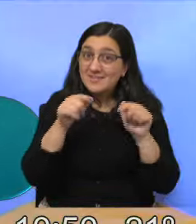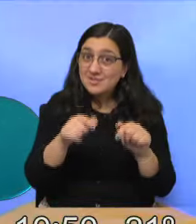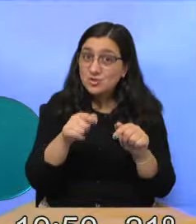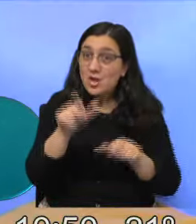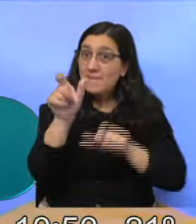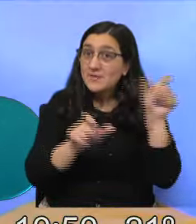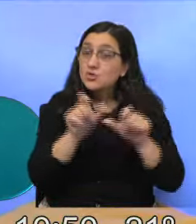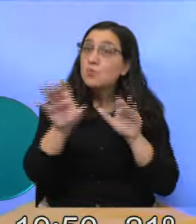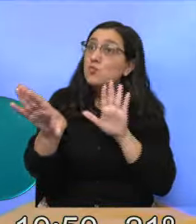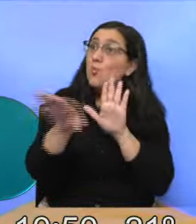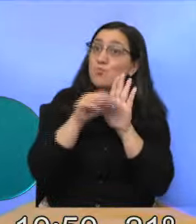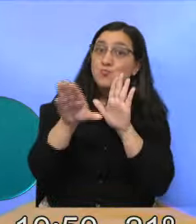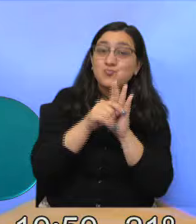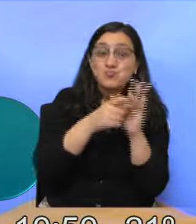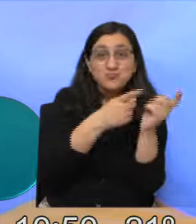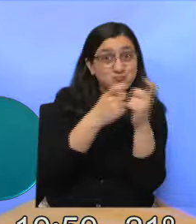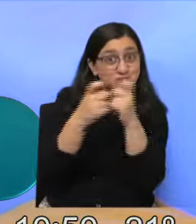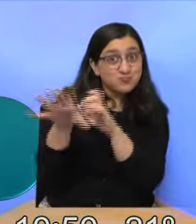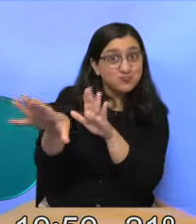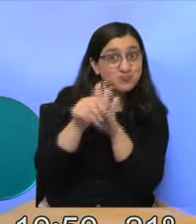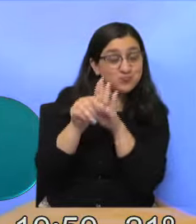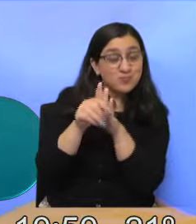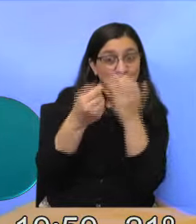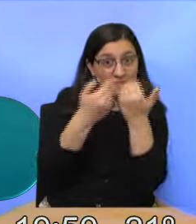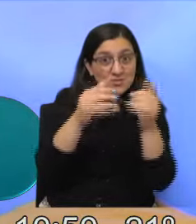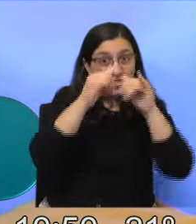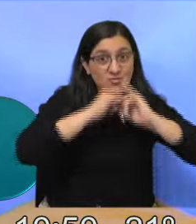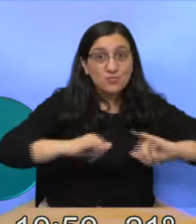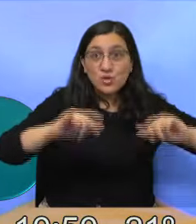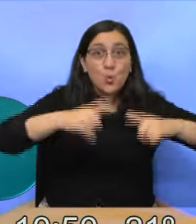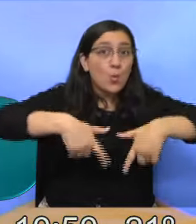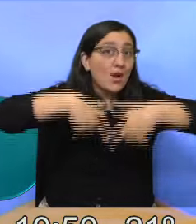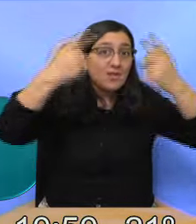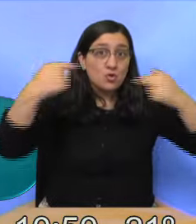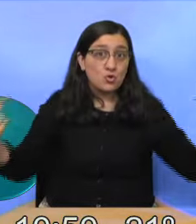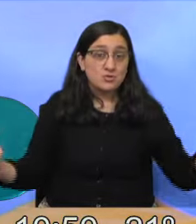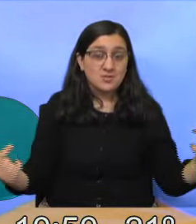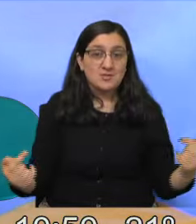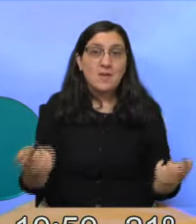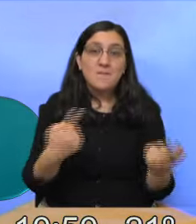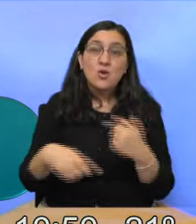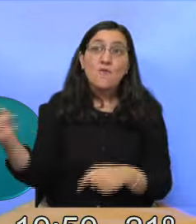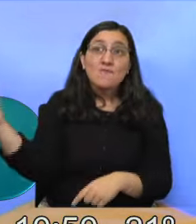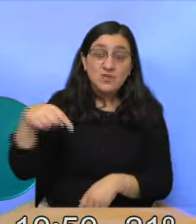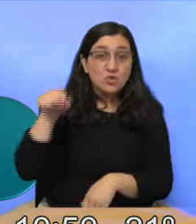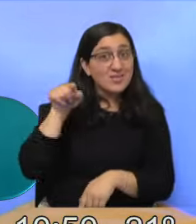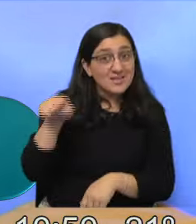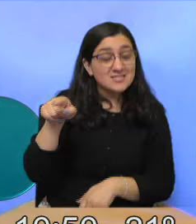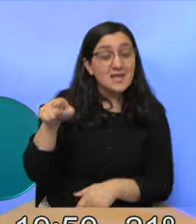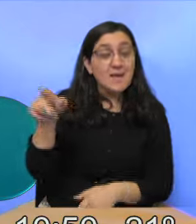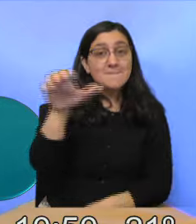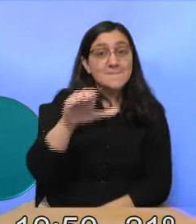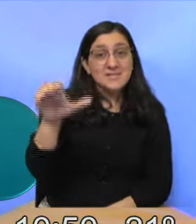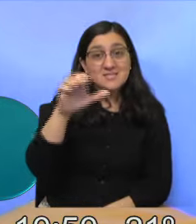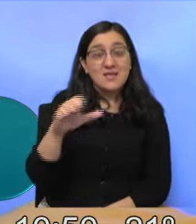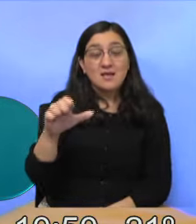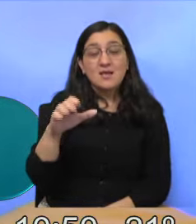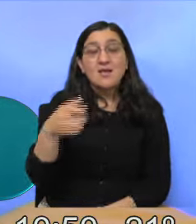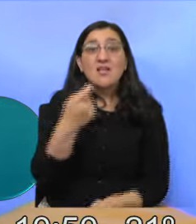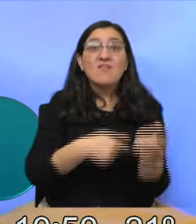gente tomó esa idea para llevarlo a las redes sociales y empezar a compartir cualquier tipo de cosas. Pero el origen vino de eso, del básquet, de